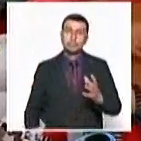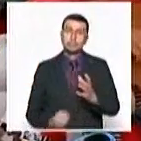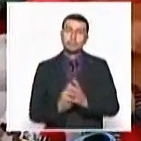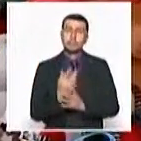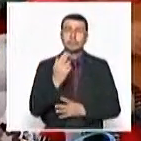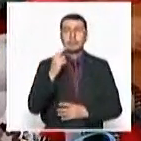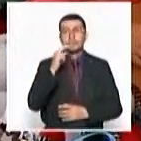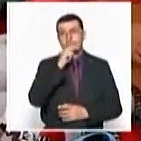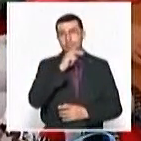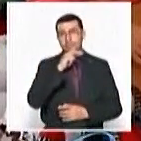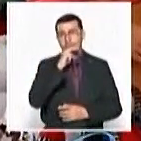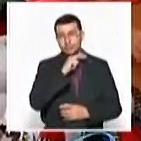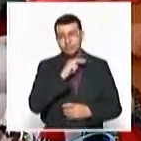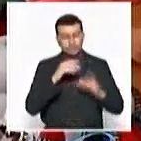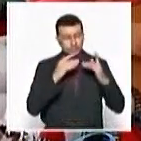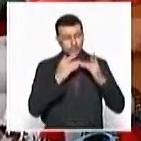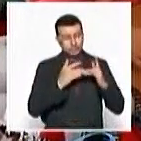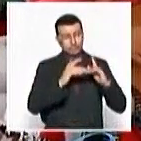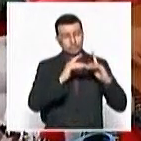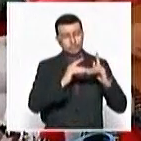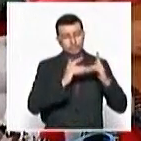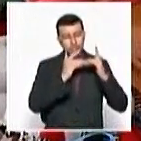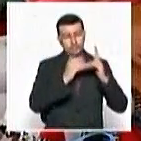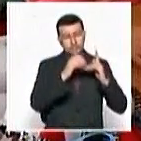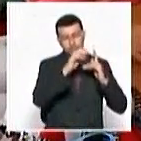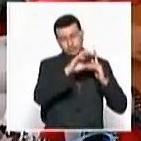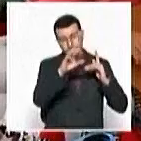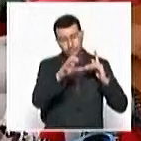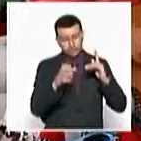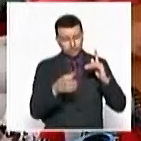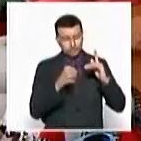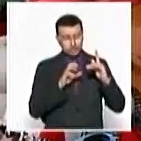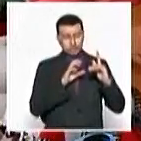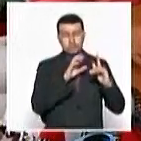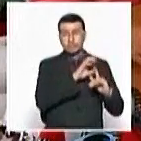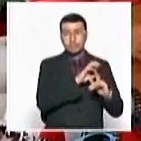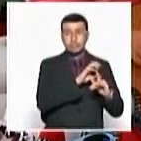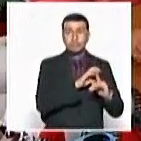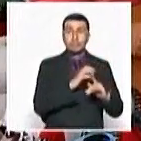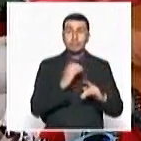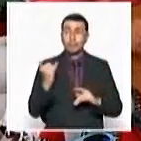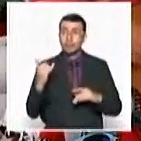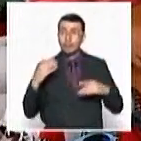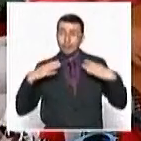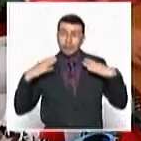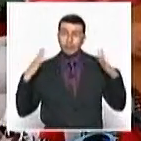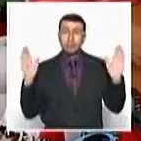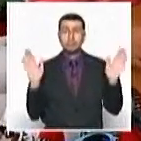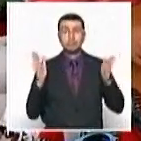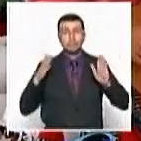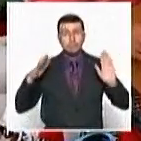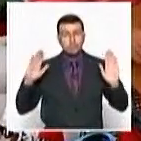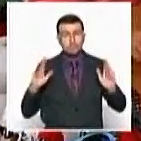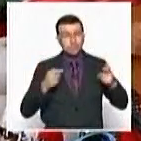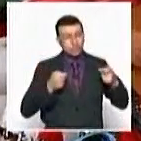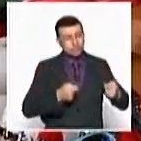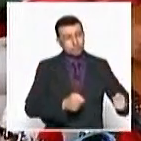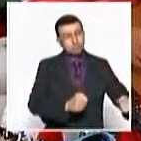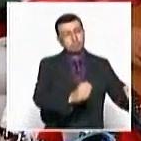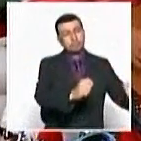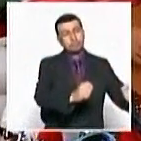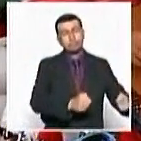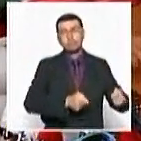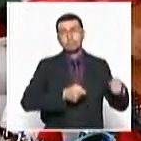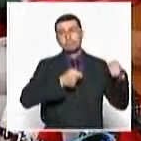la cuna adornaban, en tanto que un ángel